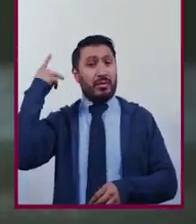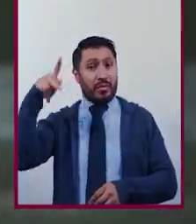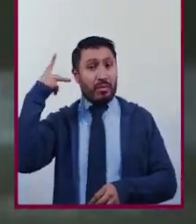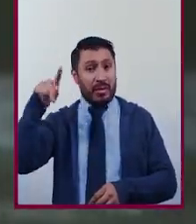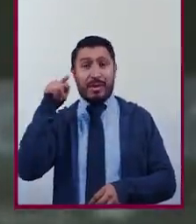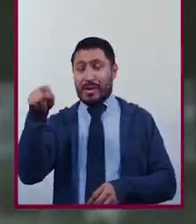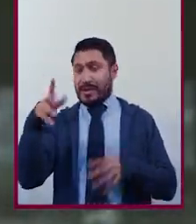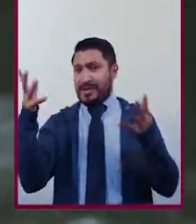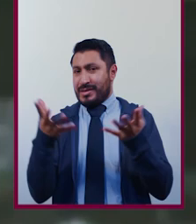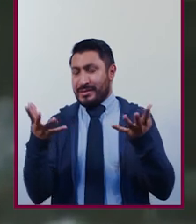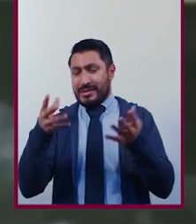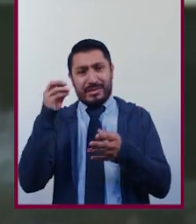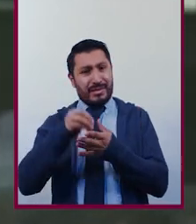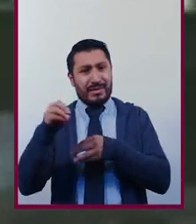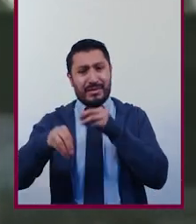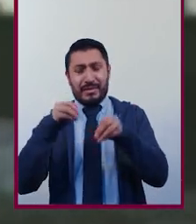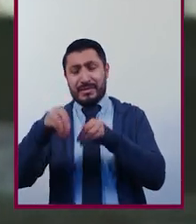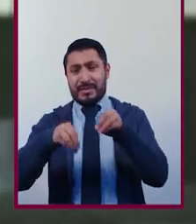ayudó a crear.